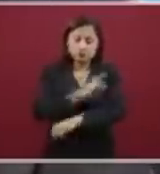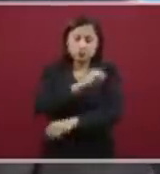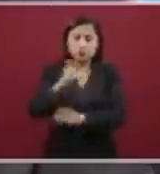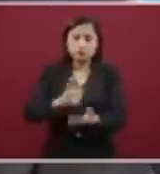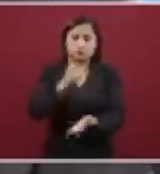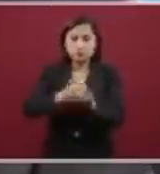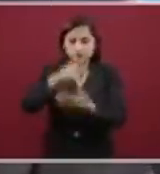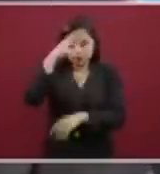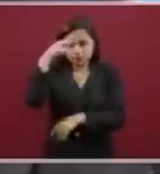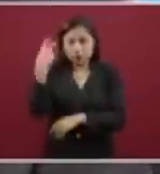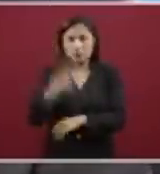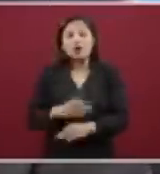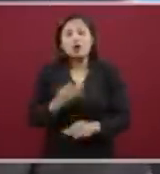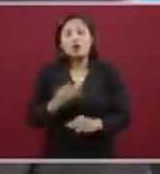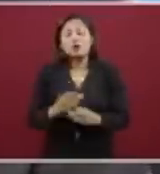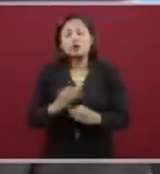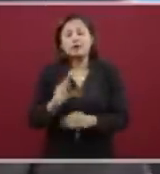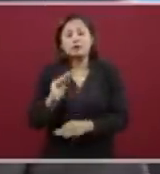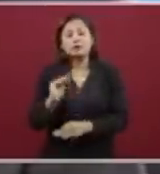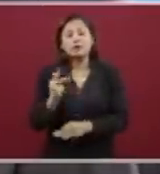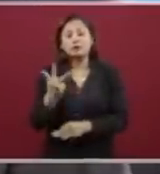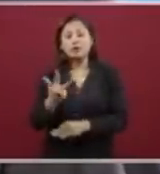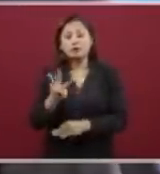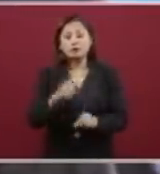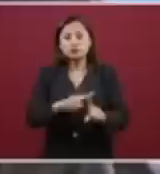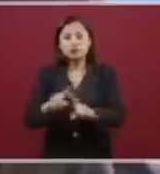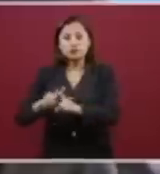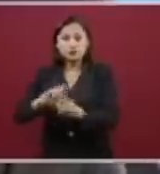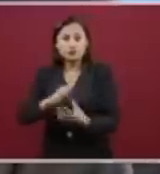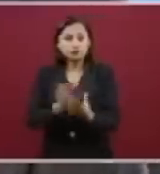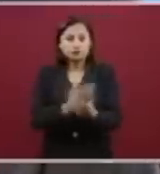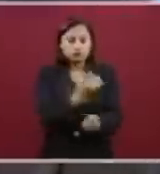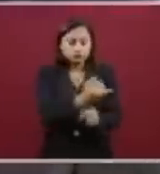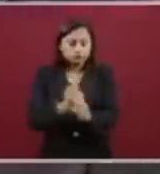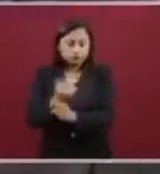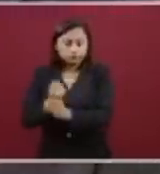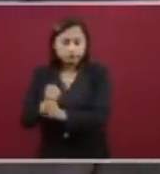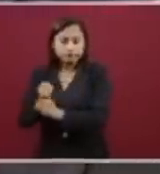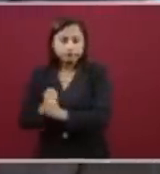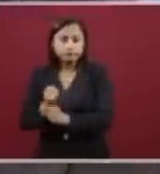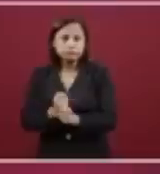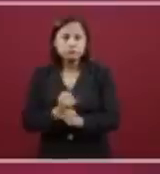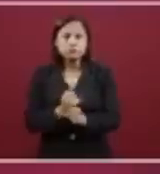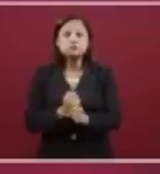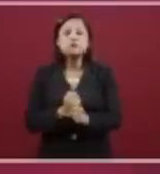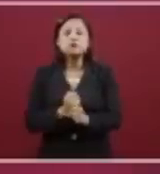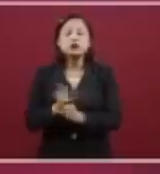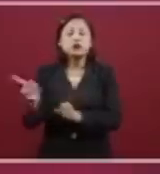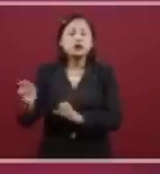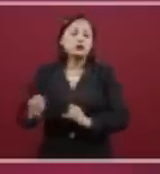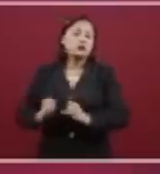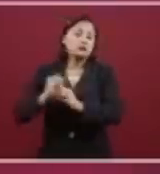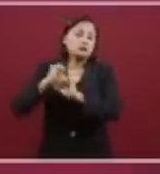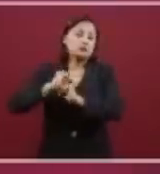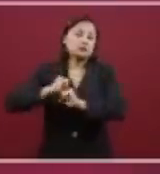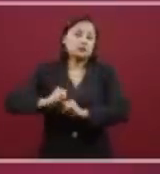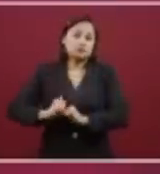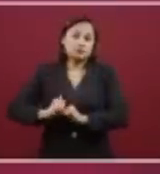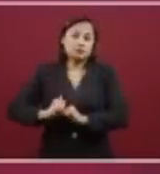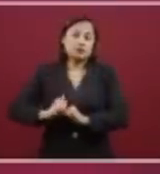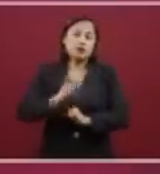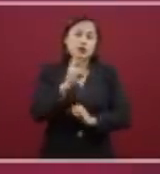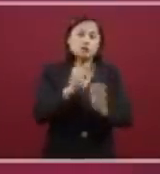procedimientos fiscalizadores de diversa índole por parte de las autoridades competentes a partir de observaciones a partir de